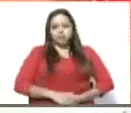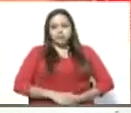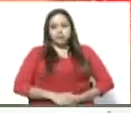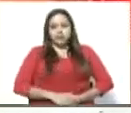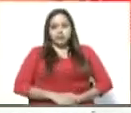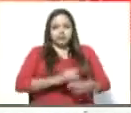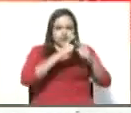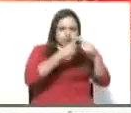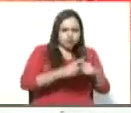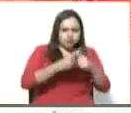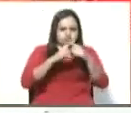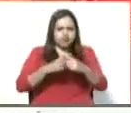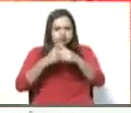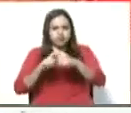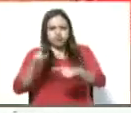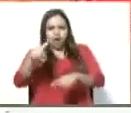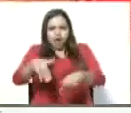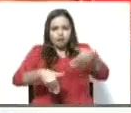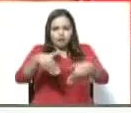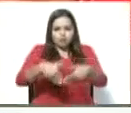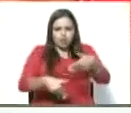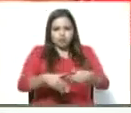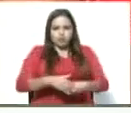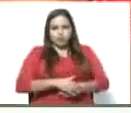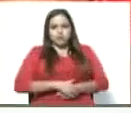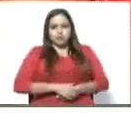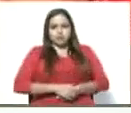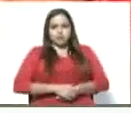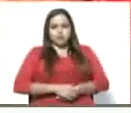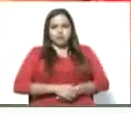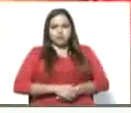multiplicó la votación de